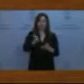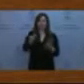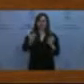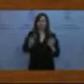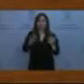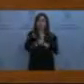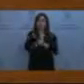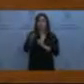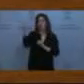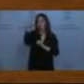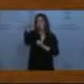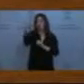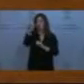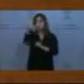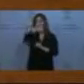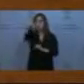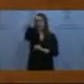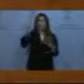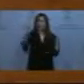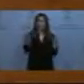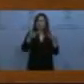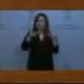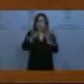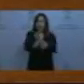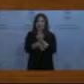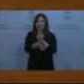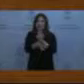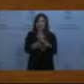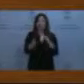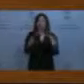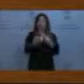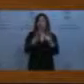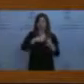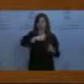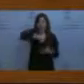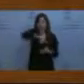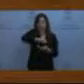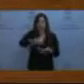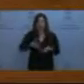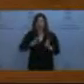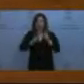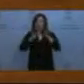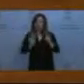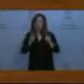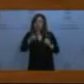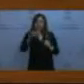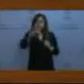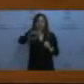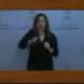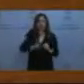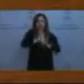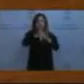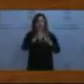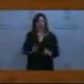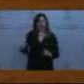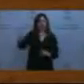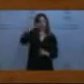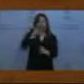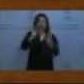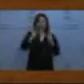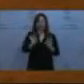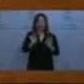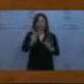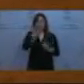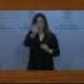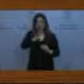ustedes parecen olvidar, que es el que da pie a toda nuestra estructura democrática y a todo el reconocimiento internacional que tiene nuestro